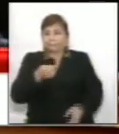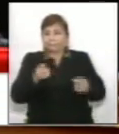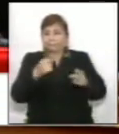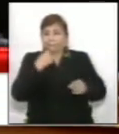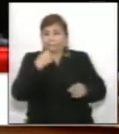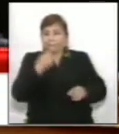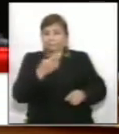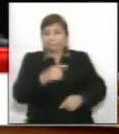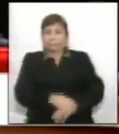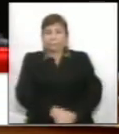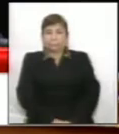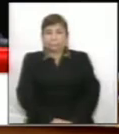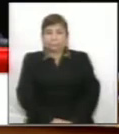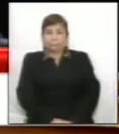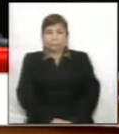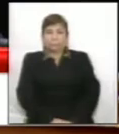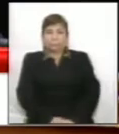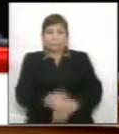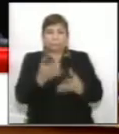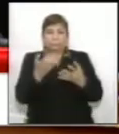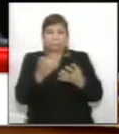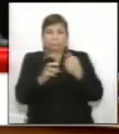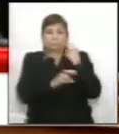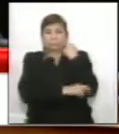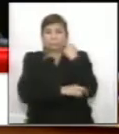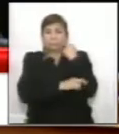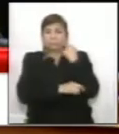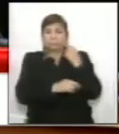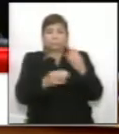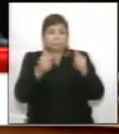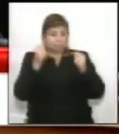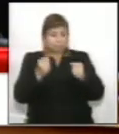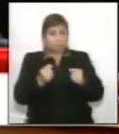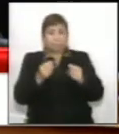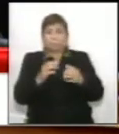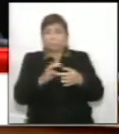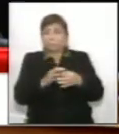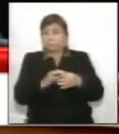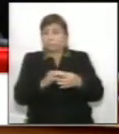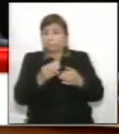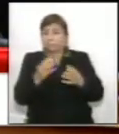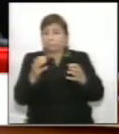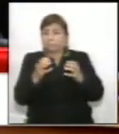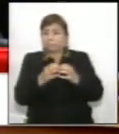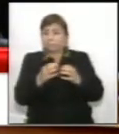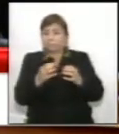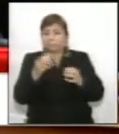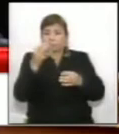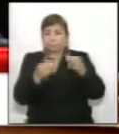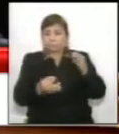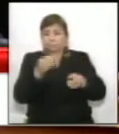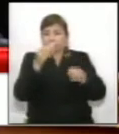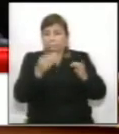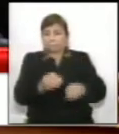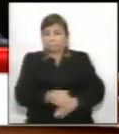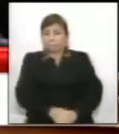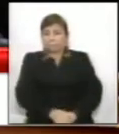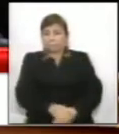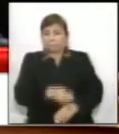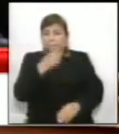usted, queremos un país más sólido, un país más justo